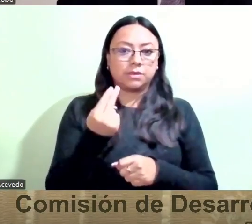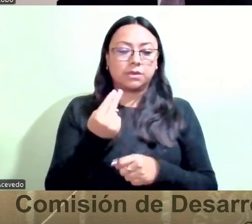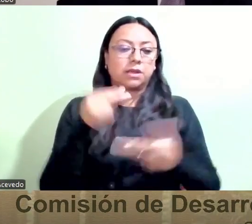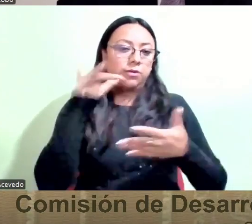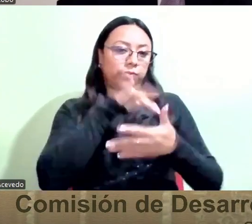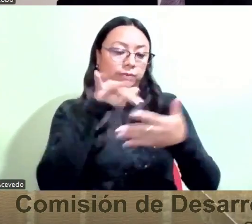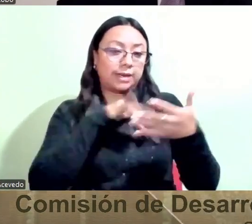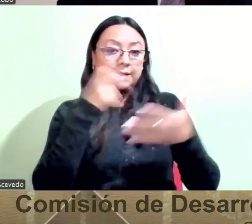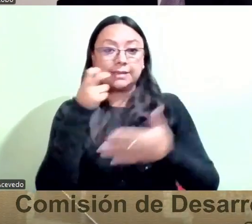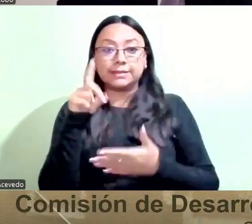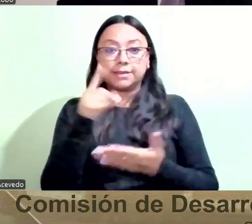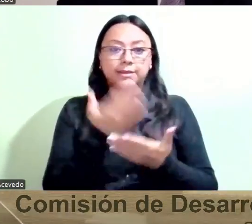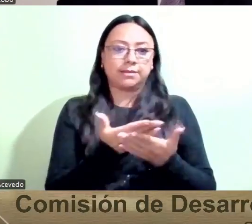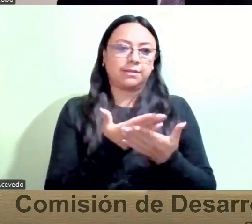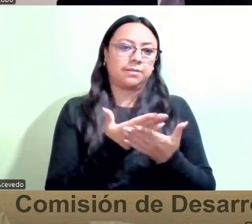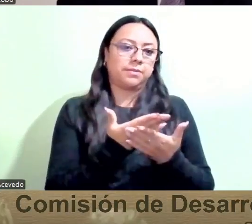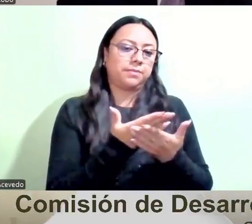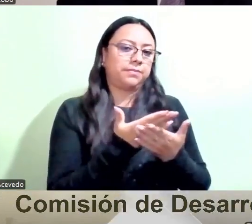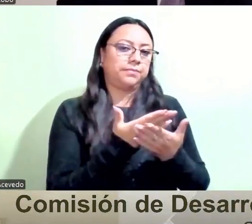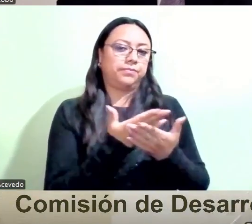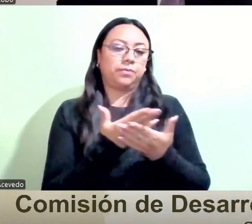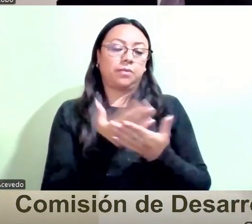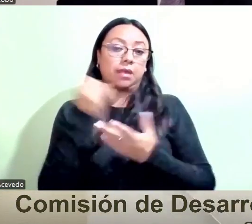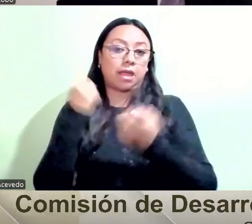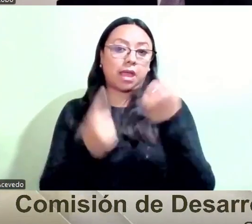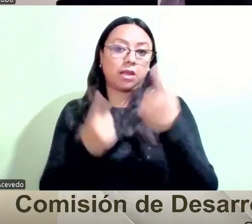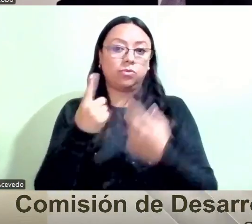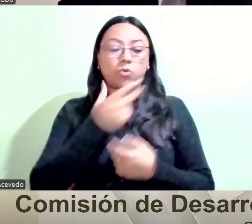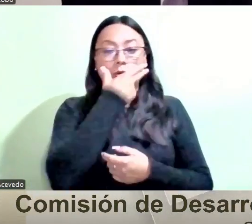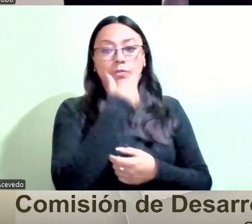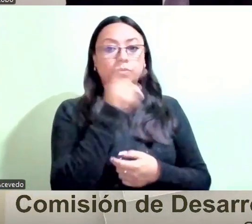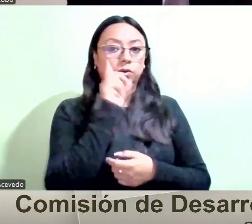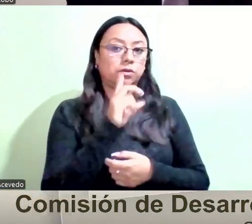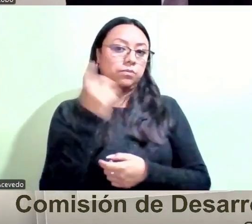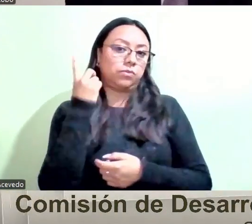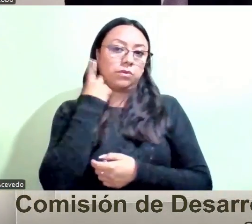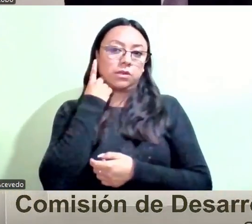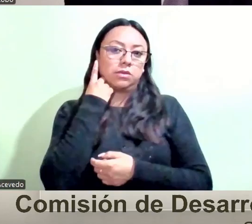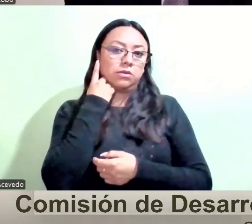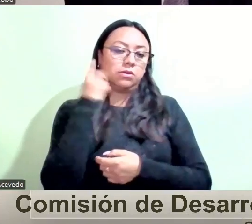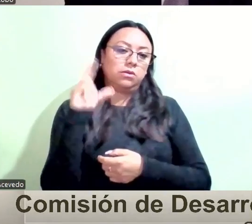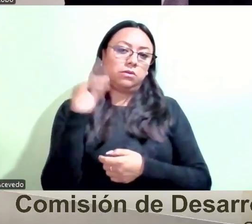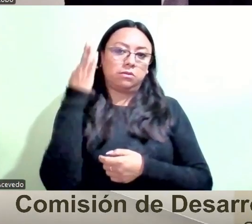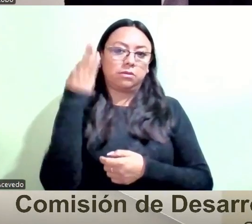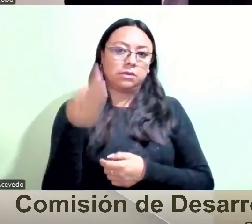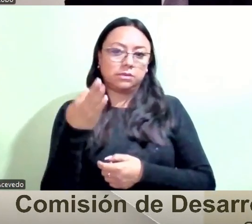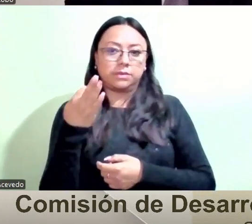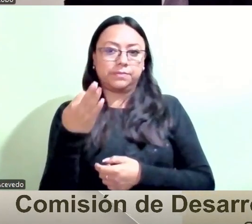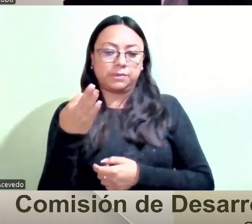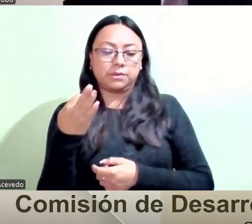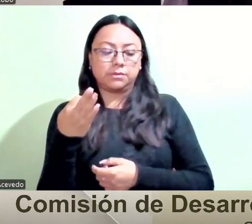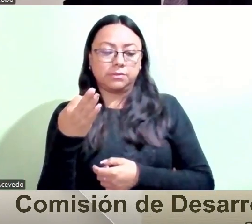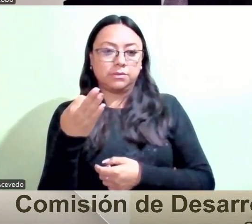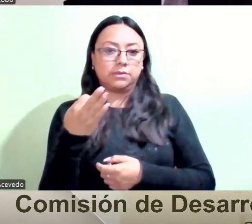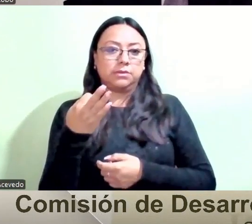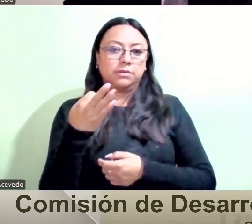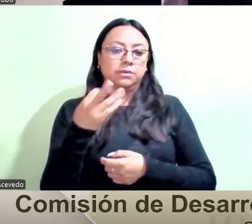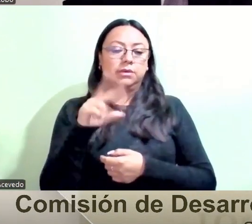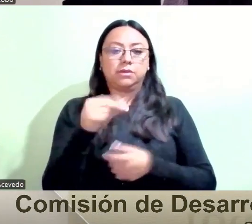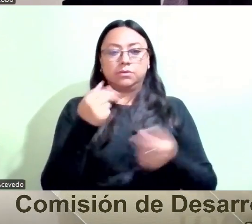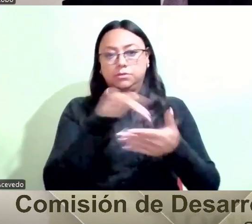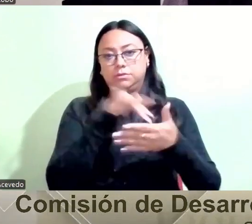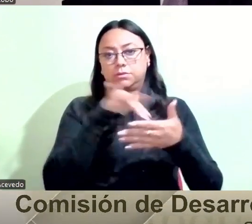se presenta. Si alguna diputada o algún diputado está en contra de la dispensa de la lectura, sí lo